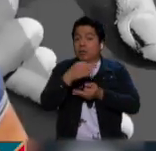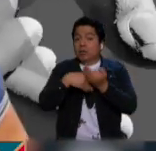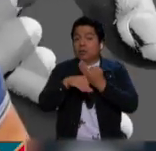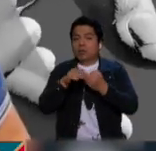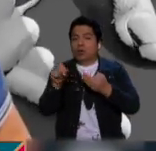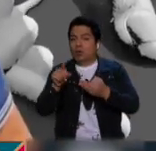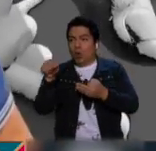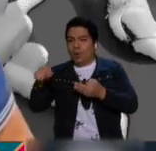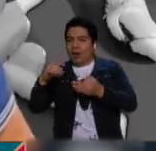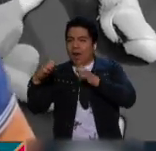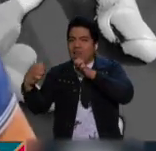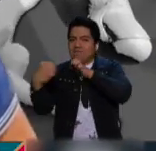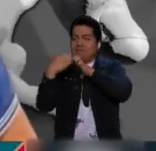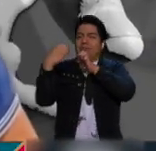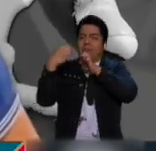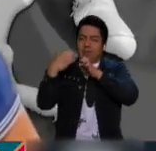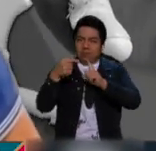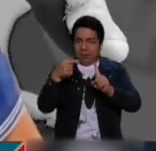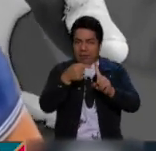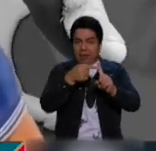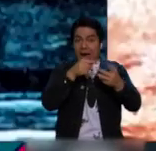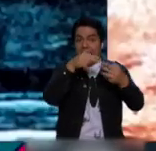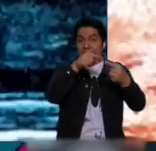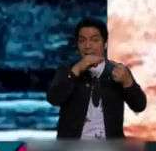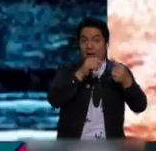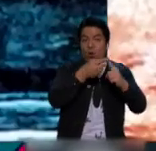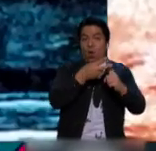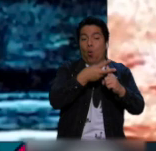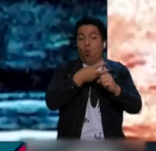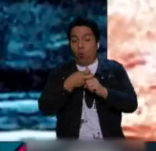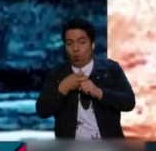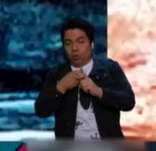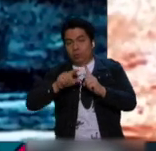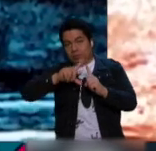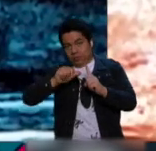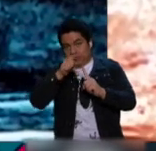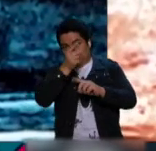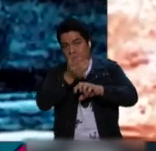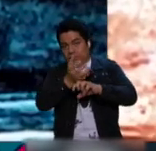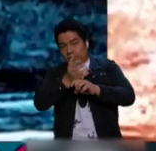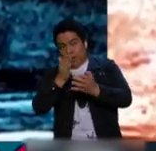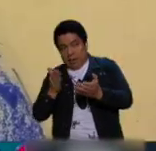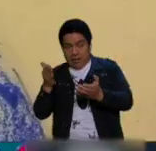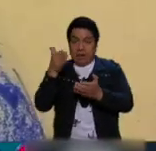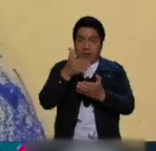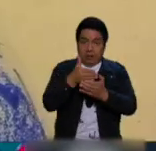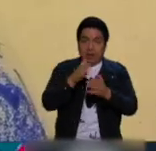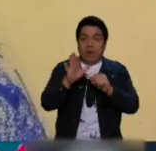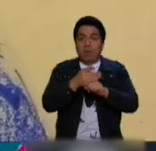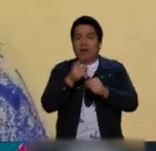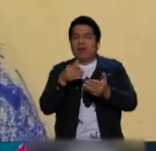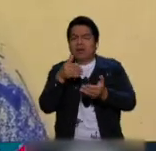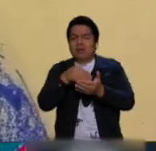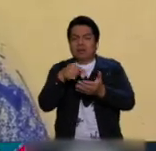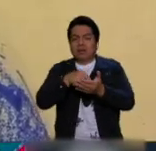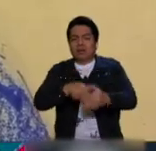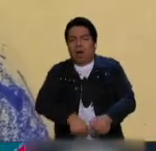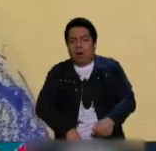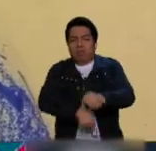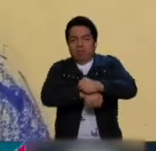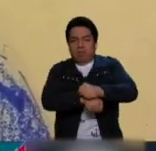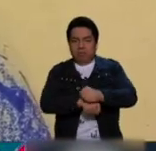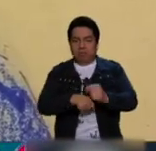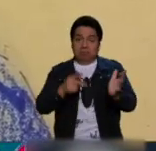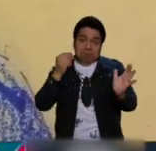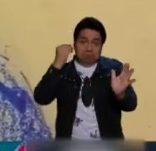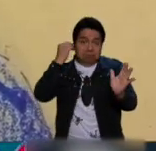un plan de Joaquín Guzmán López para secuestrarlo y llevarlo a Estados Unidos, ya que una vez que entró al rancho, presuntamente fue sometido. De